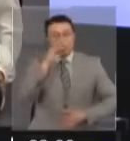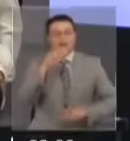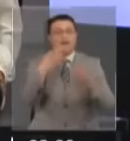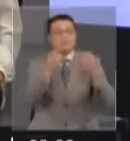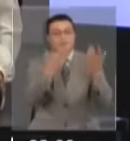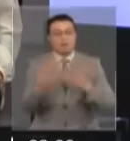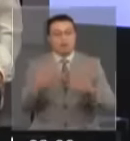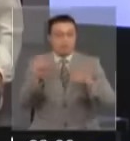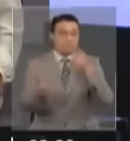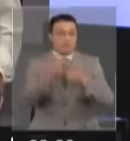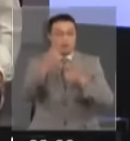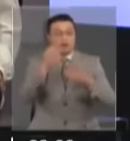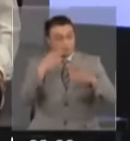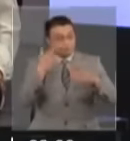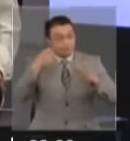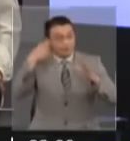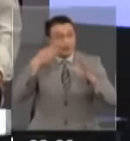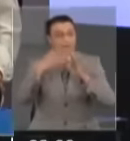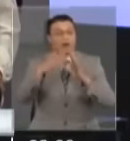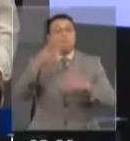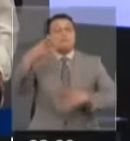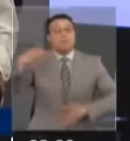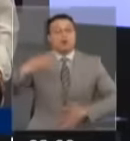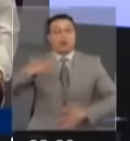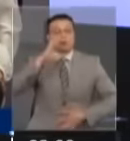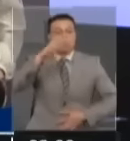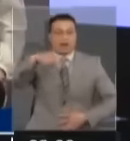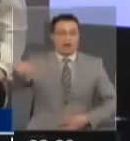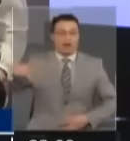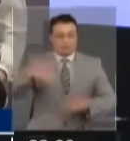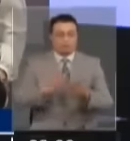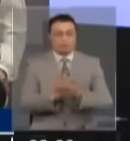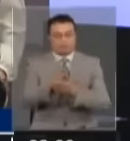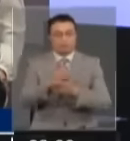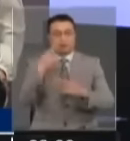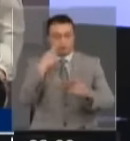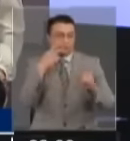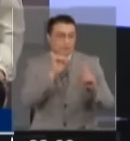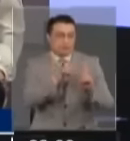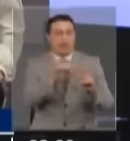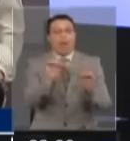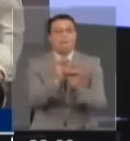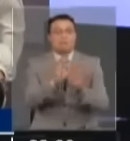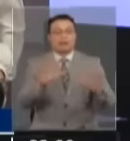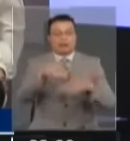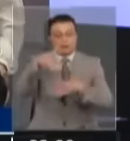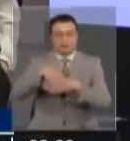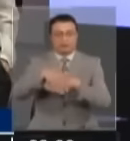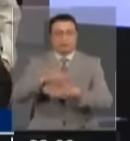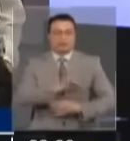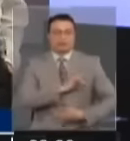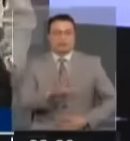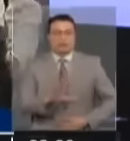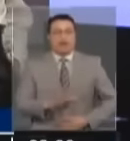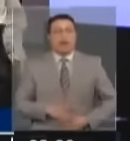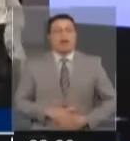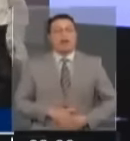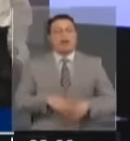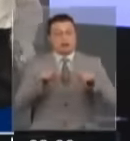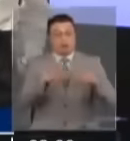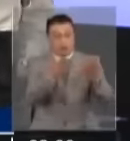Bienvenidos a este primer capítulo de Municipales CNN, el programa con que comenzamos nuestra cobertura especial de las elecciones en Chile. Claro que sí, los invitamos